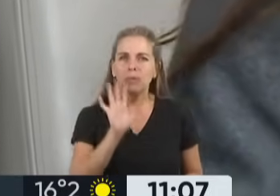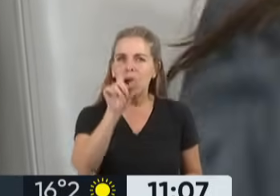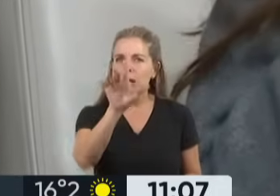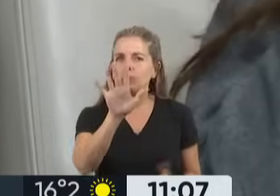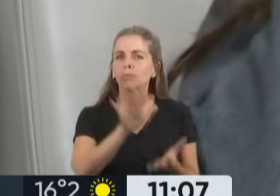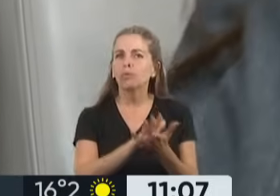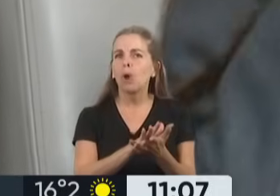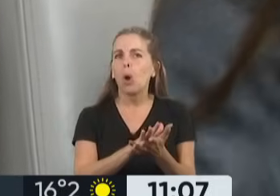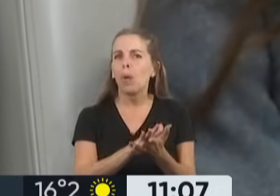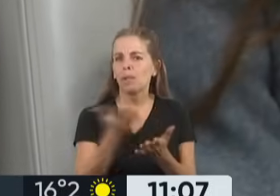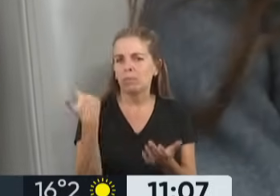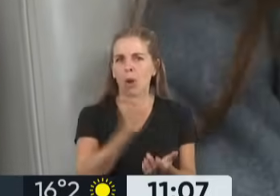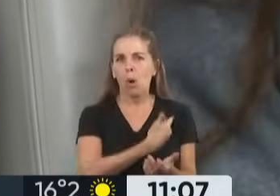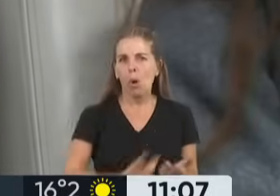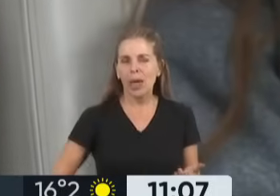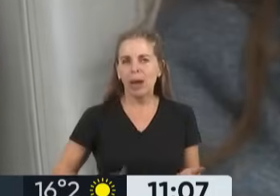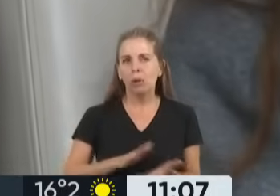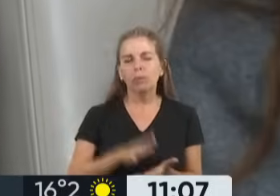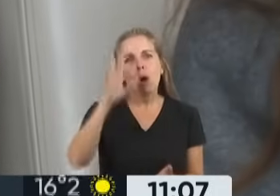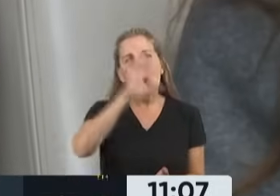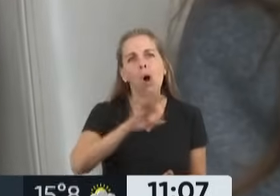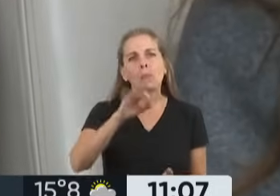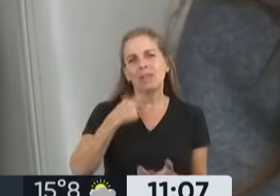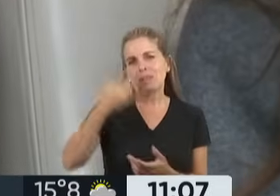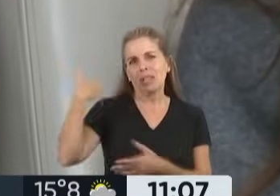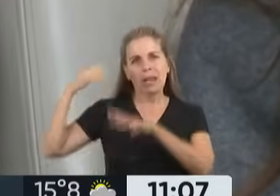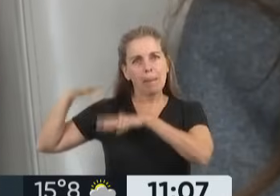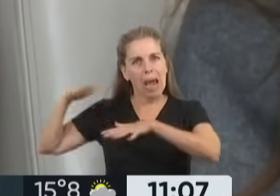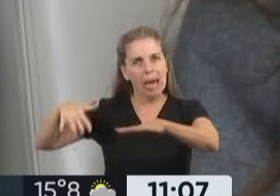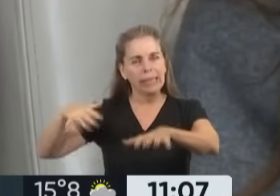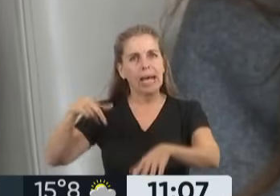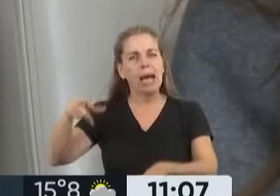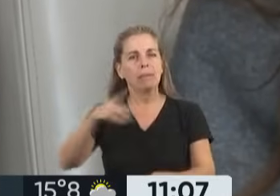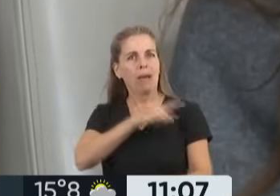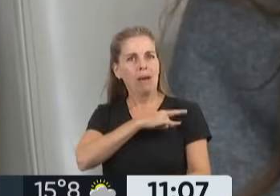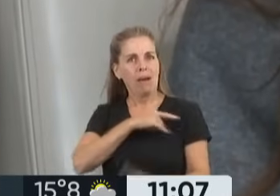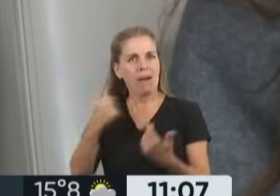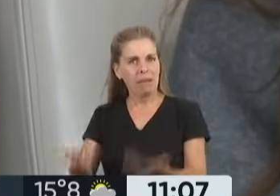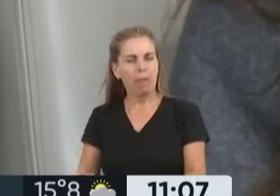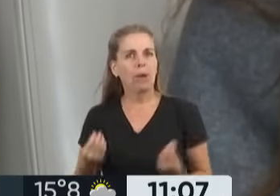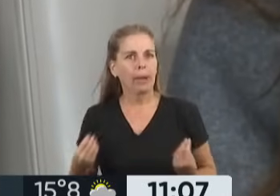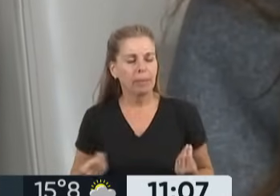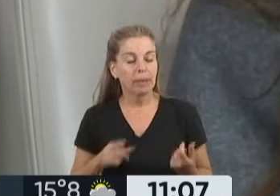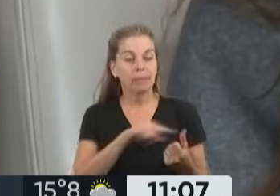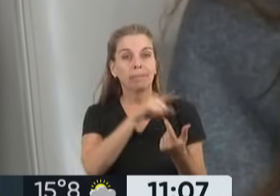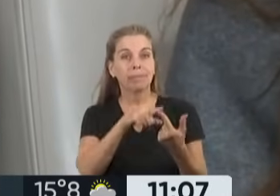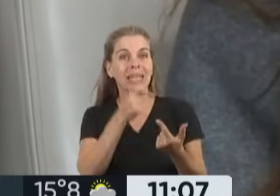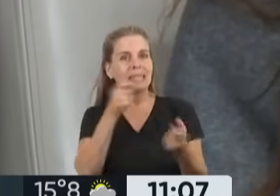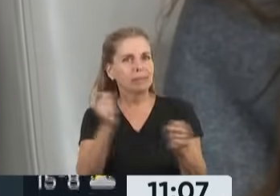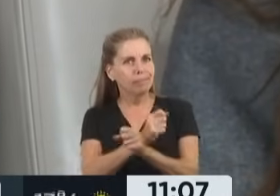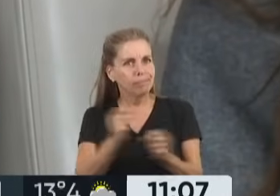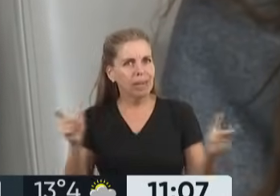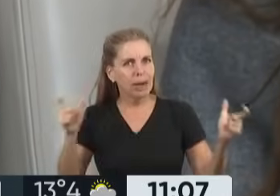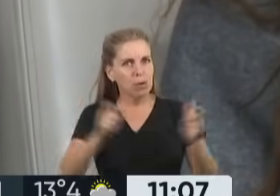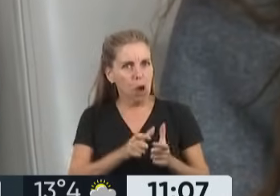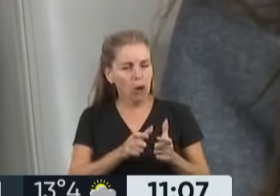el gobierno de la masiva asistencia a la marcha universitaria de ayer y pedirle si se puede confirmar la reunión con rectores prevista para